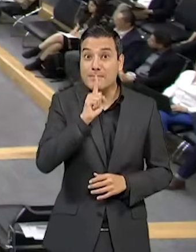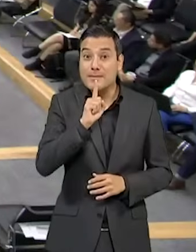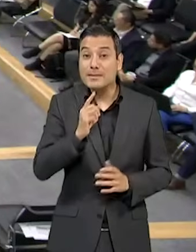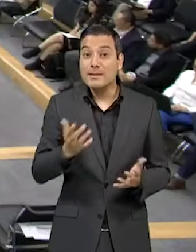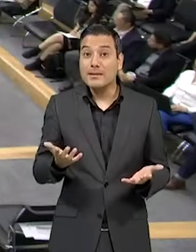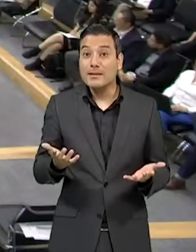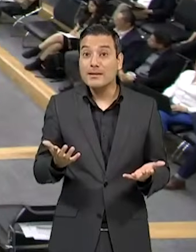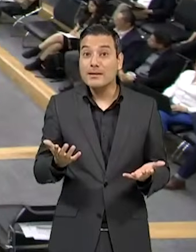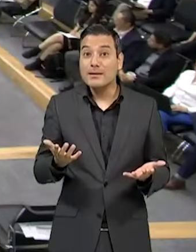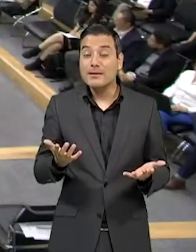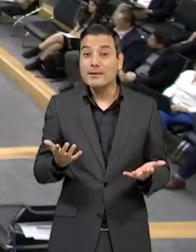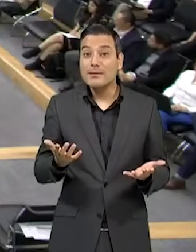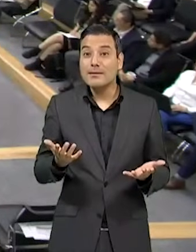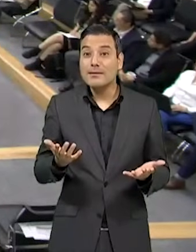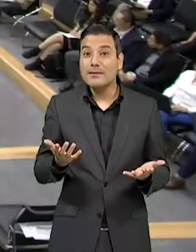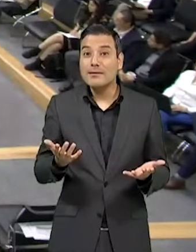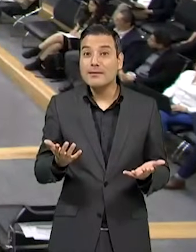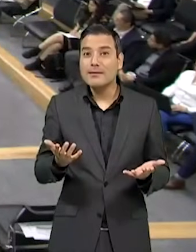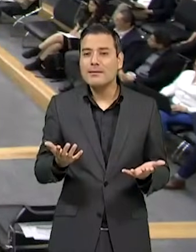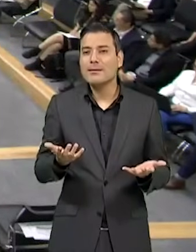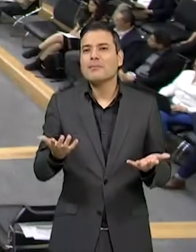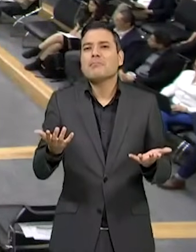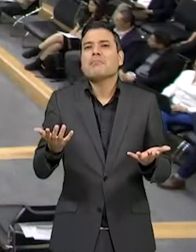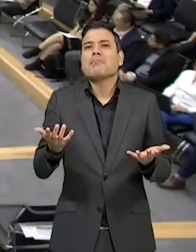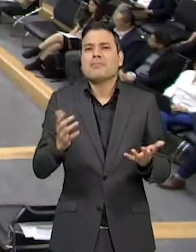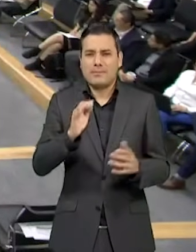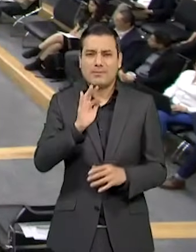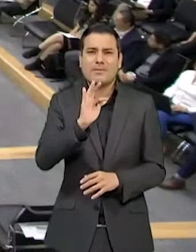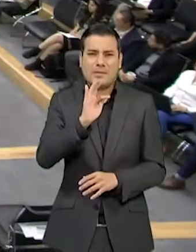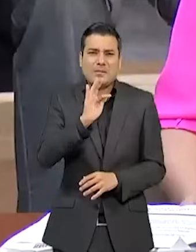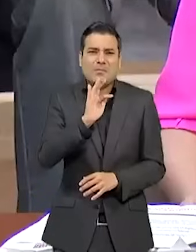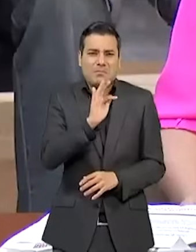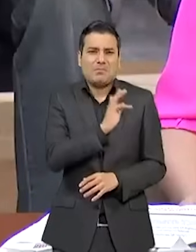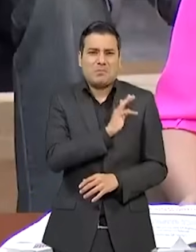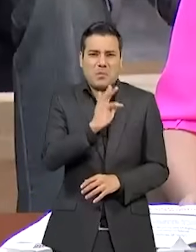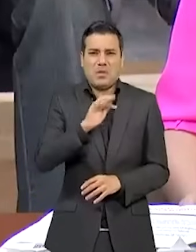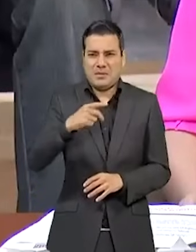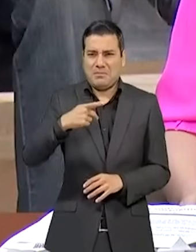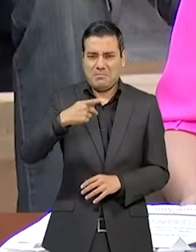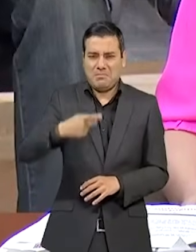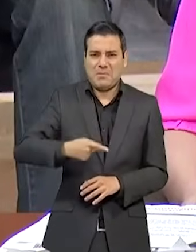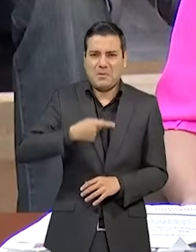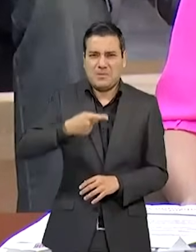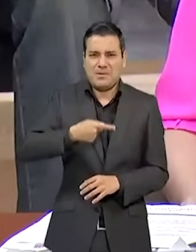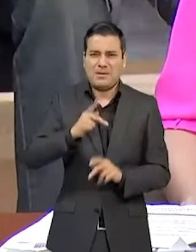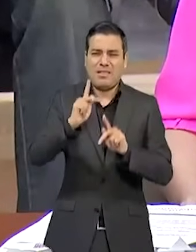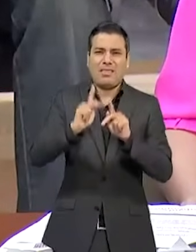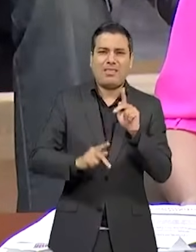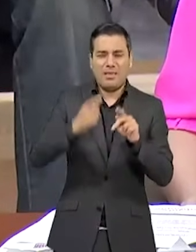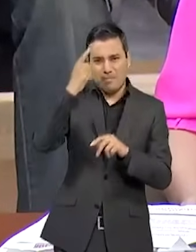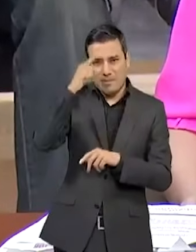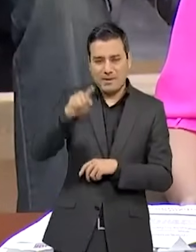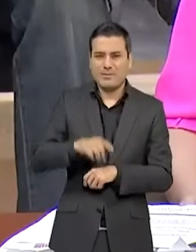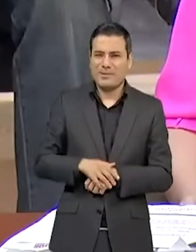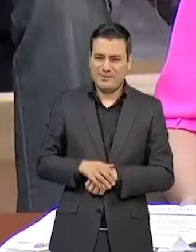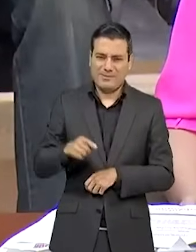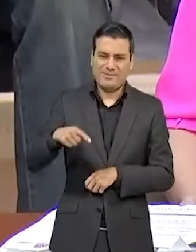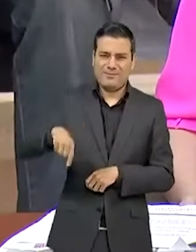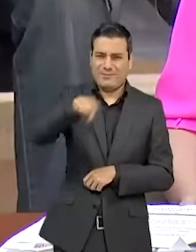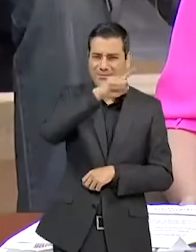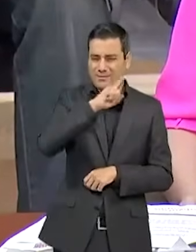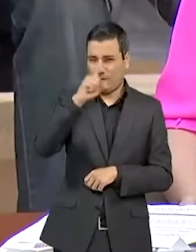Bueno, me podría preguntar en todo caso en vez de interrumpir, pero yo sé que ganan más que el presidente de la República.